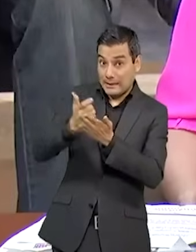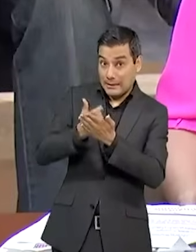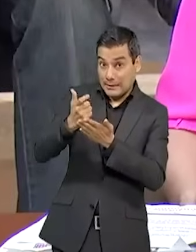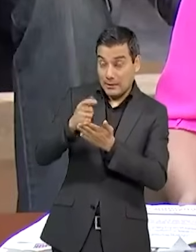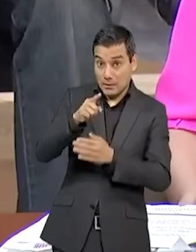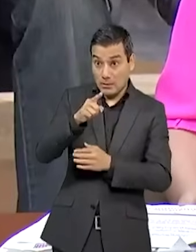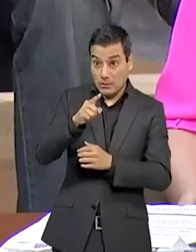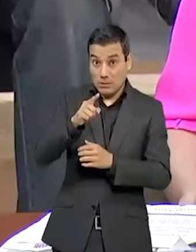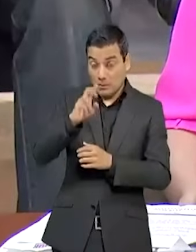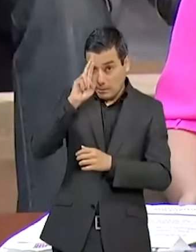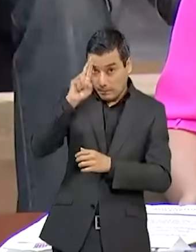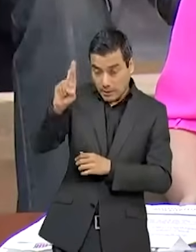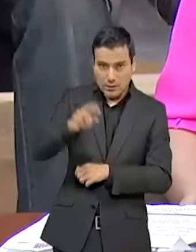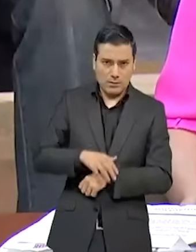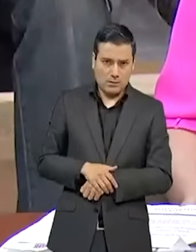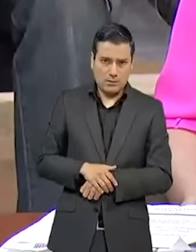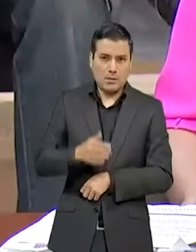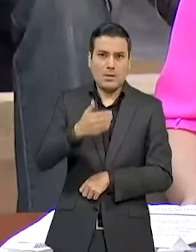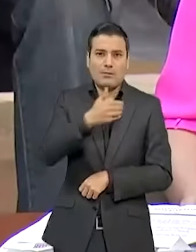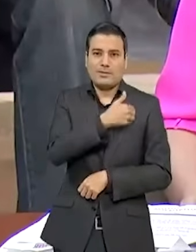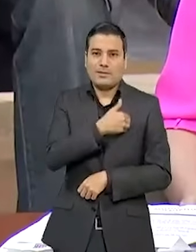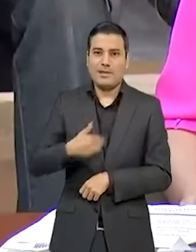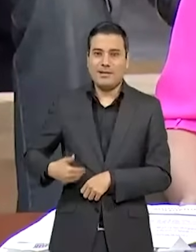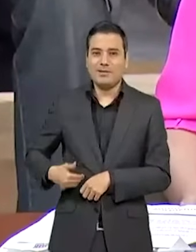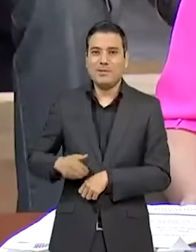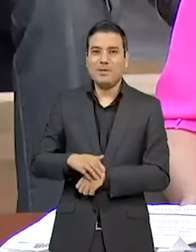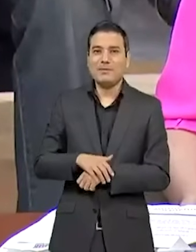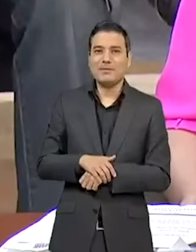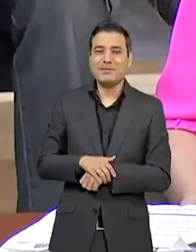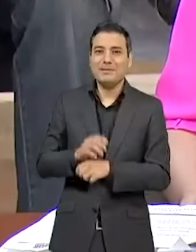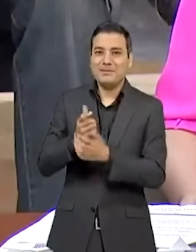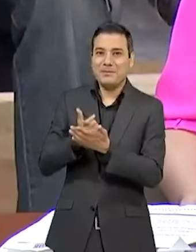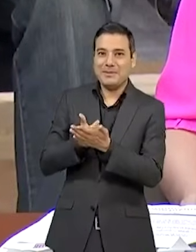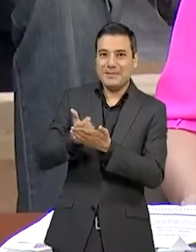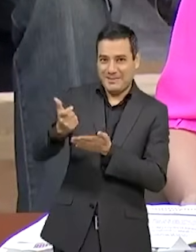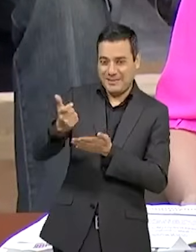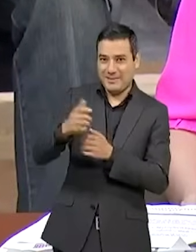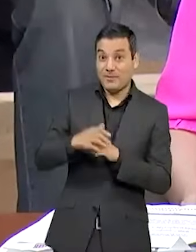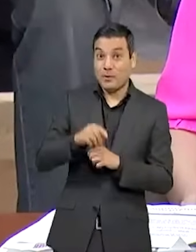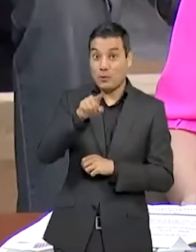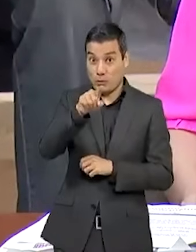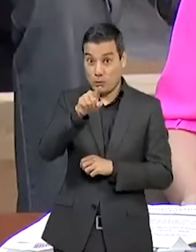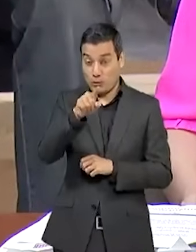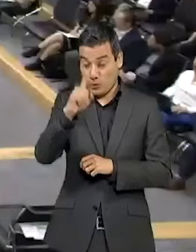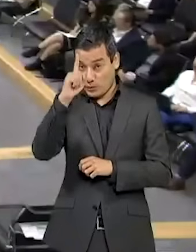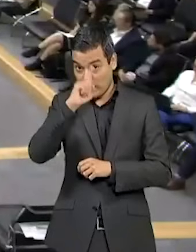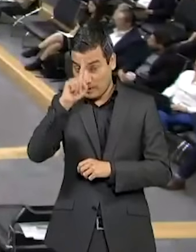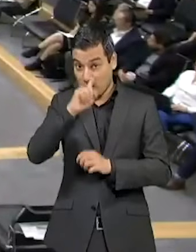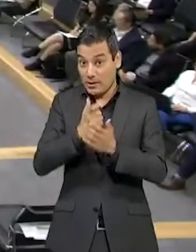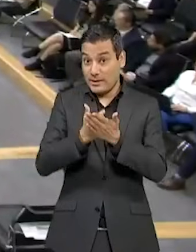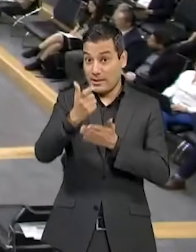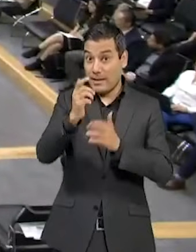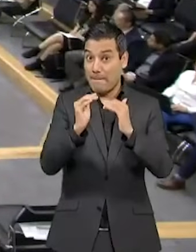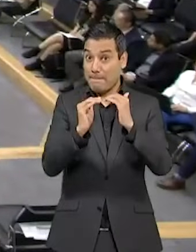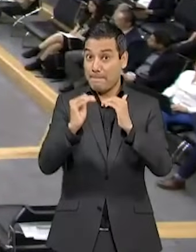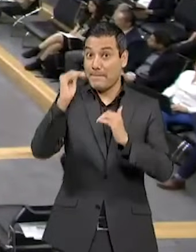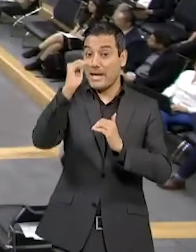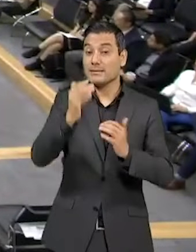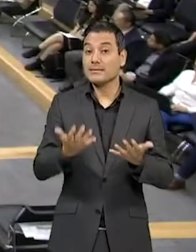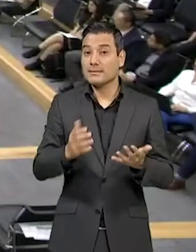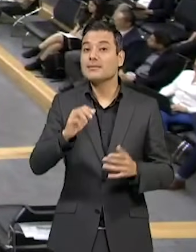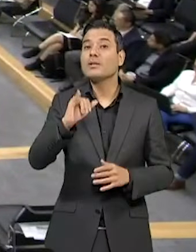presidente de la República. Bueno, ¿perdón? ¿Miento? ¿Que ganen más?